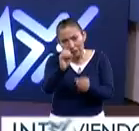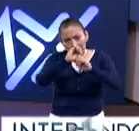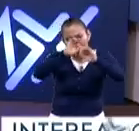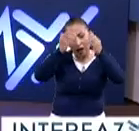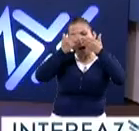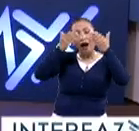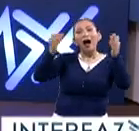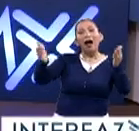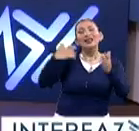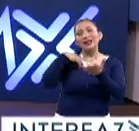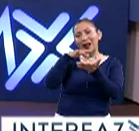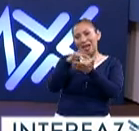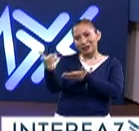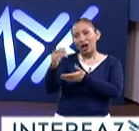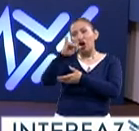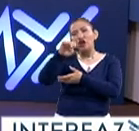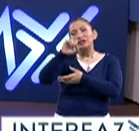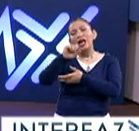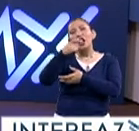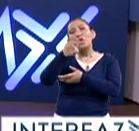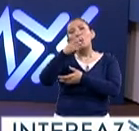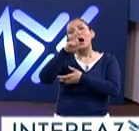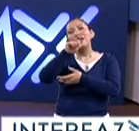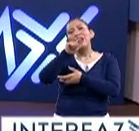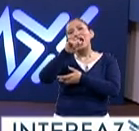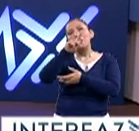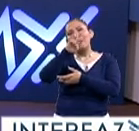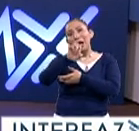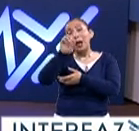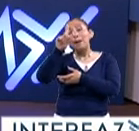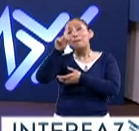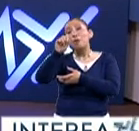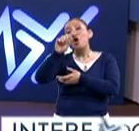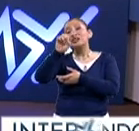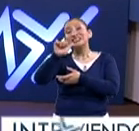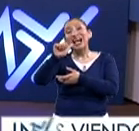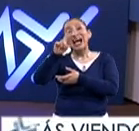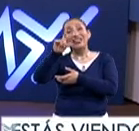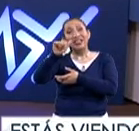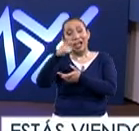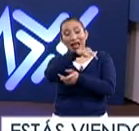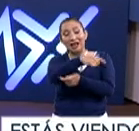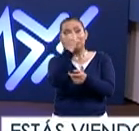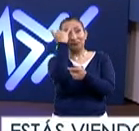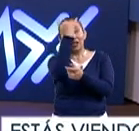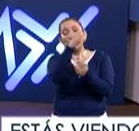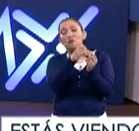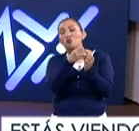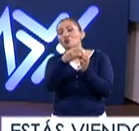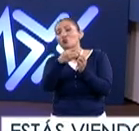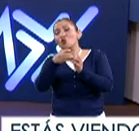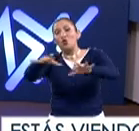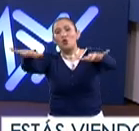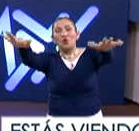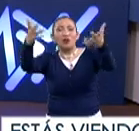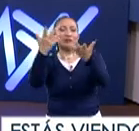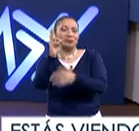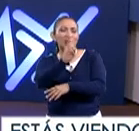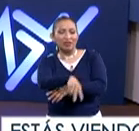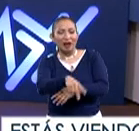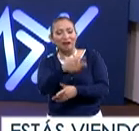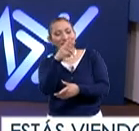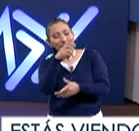nosotros y pues también agradecerle a José Guadalupe Posadas el haber existido y habernos permitido conocer esta otra realidad